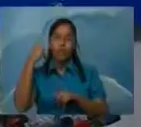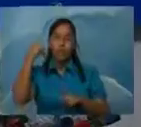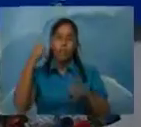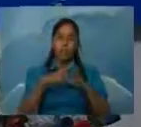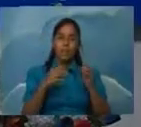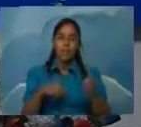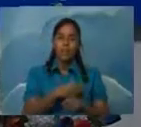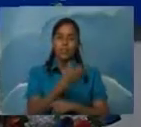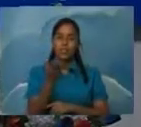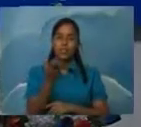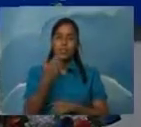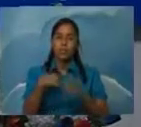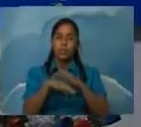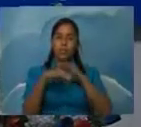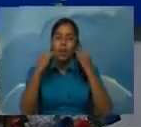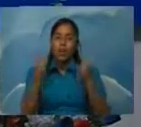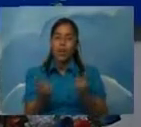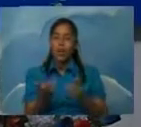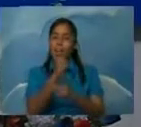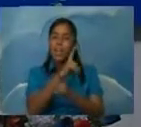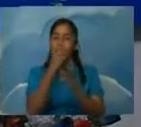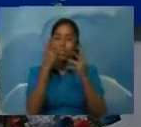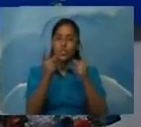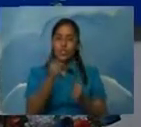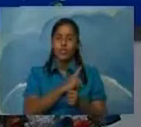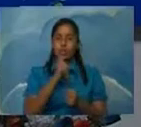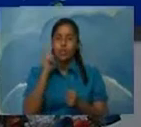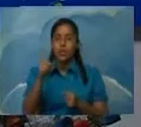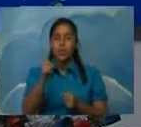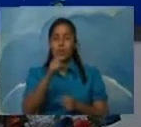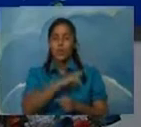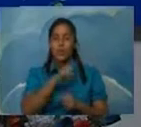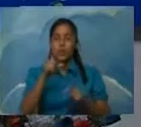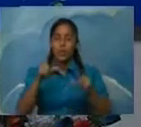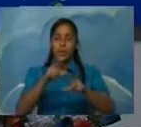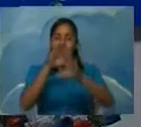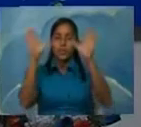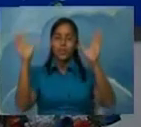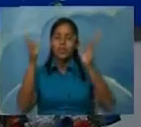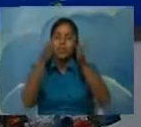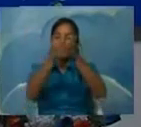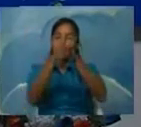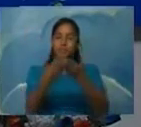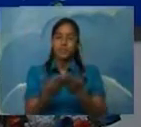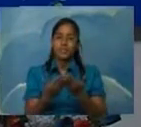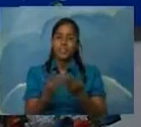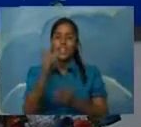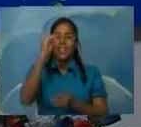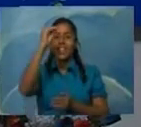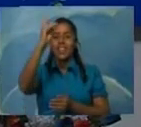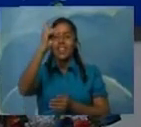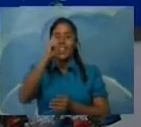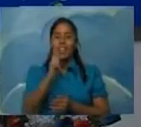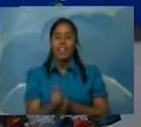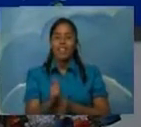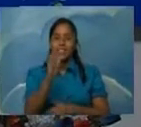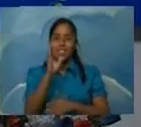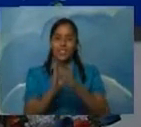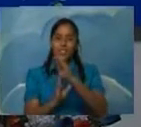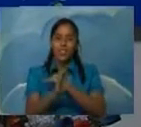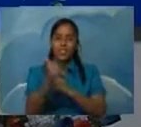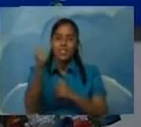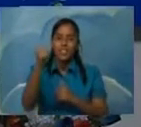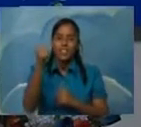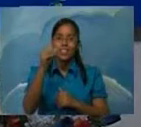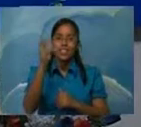Dios! Vamos ahora a la lección número uno de este matutino. Ubique su Biblia, Deuteronomio capítulo 16.